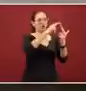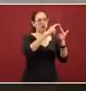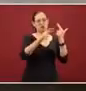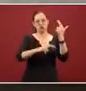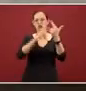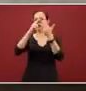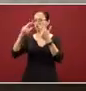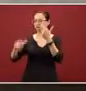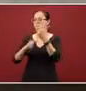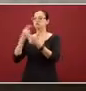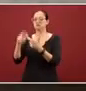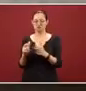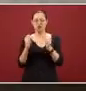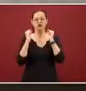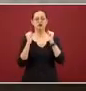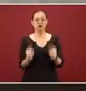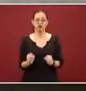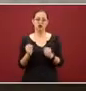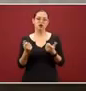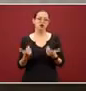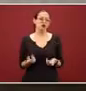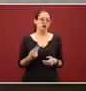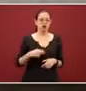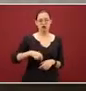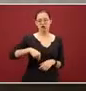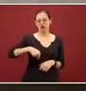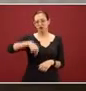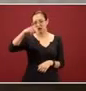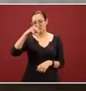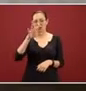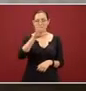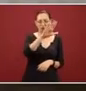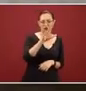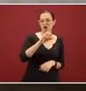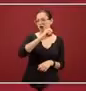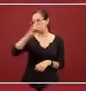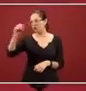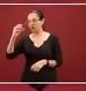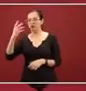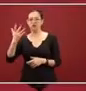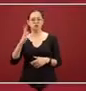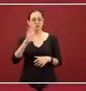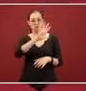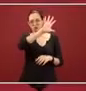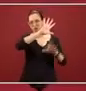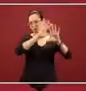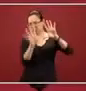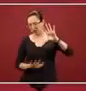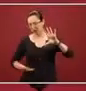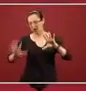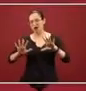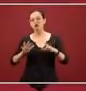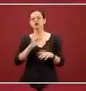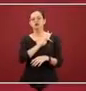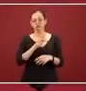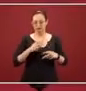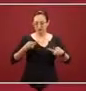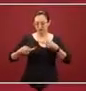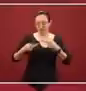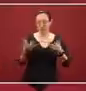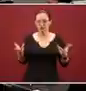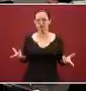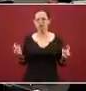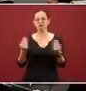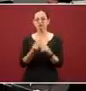en otras partes del país, occidente, noreste, etcétera, que nos puedan dar esta riqueza en la capacidad de preparación. Tenemos